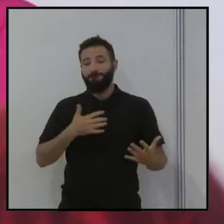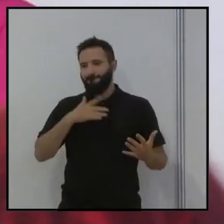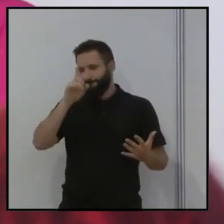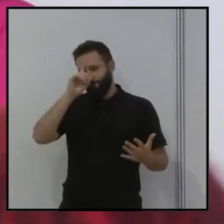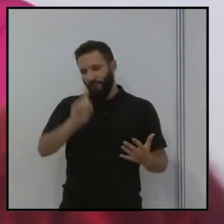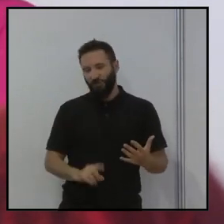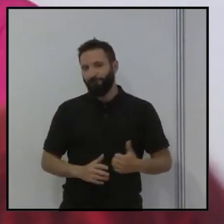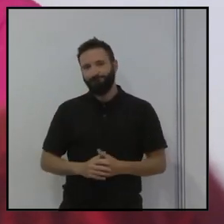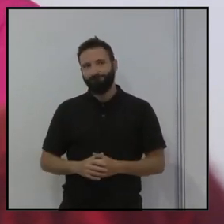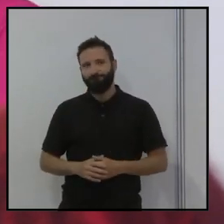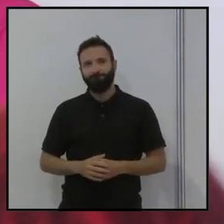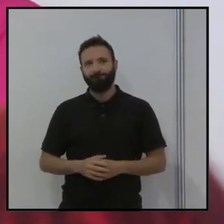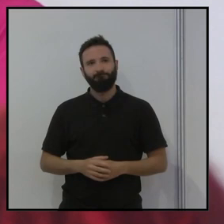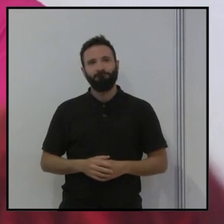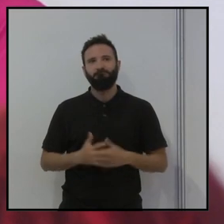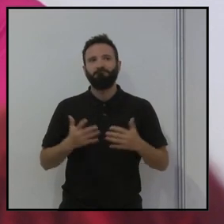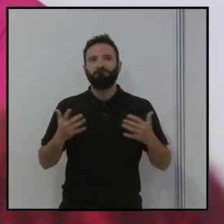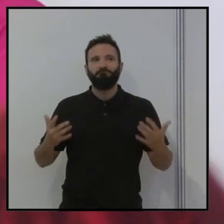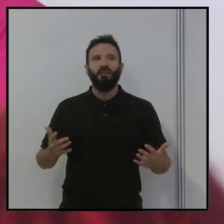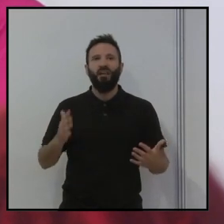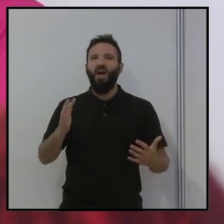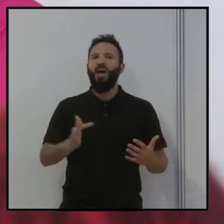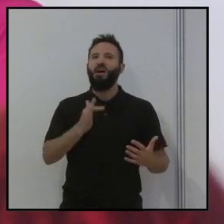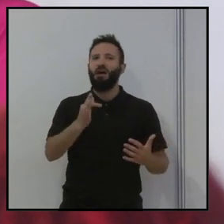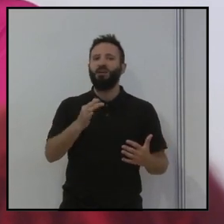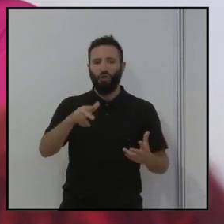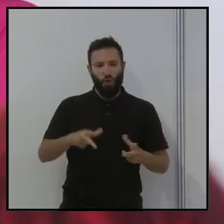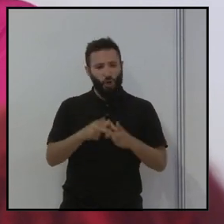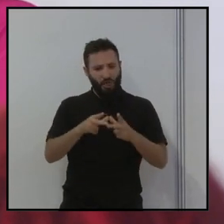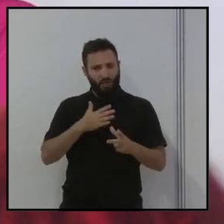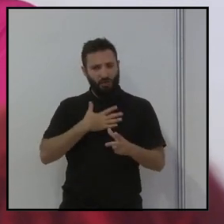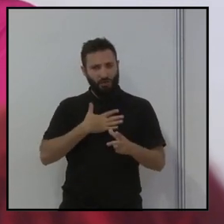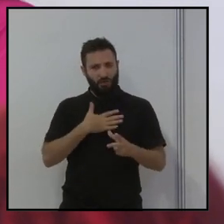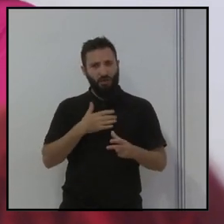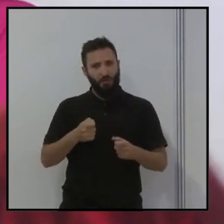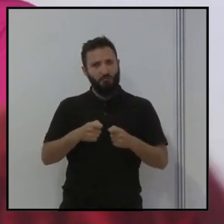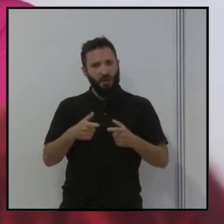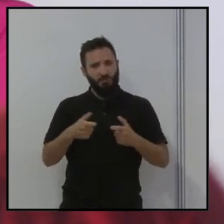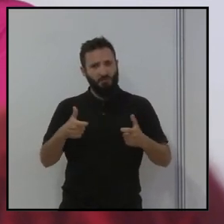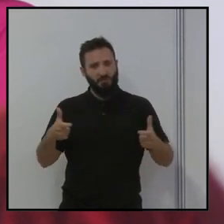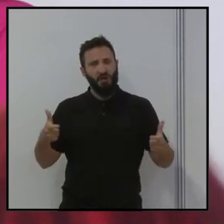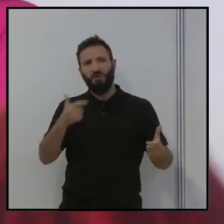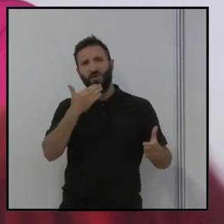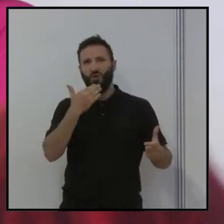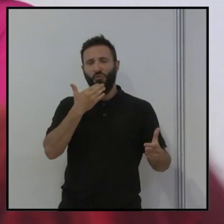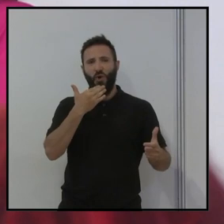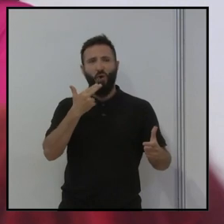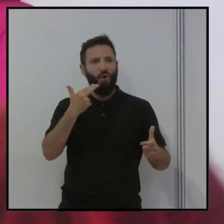es que no sé. Hay además cada vez más en nuestra sociedad el edadismo, ¿no? Es decir, la